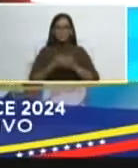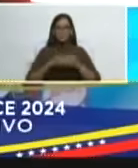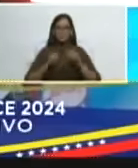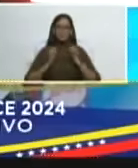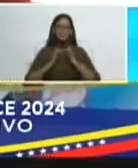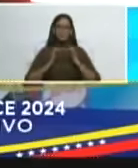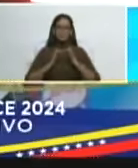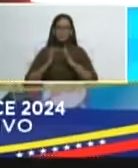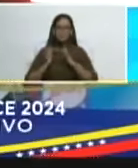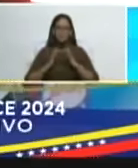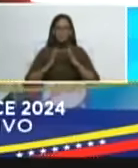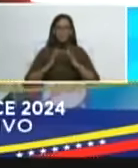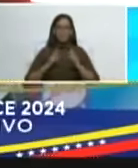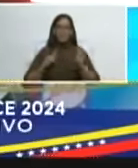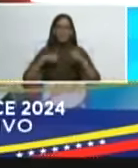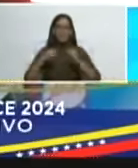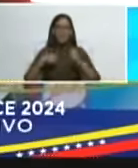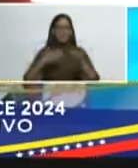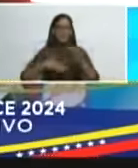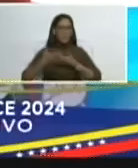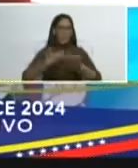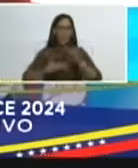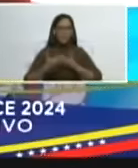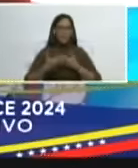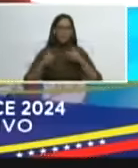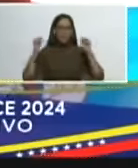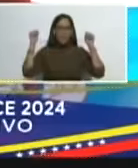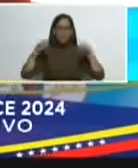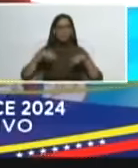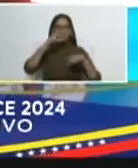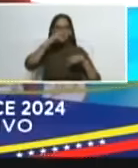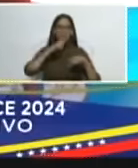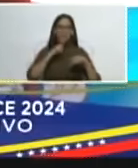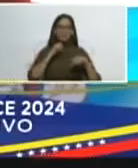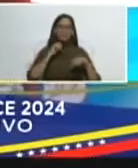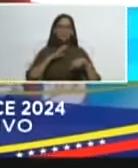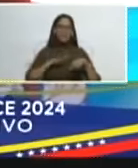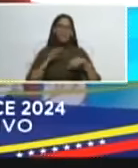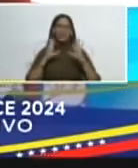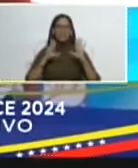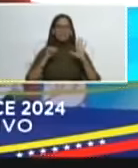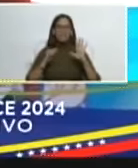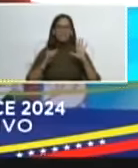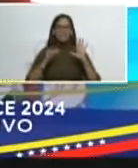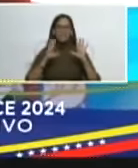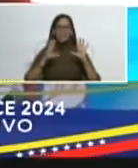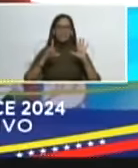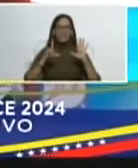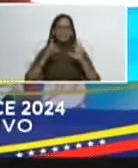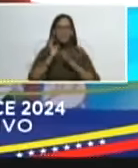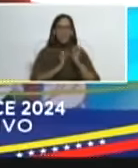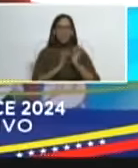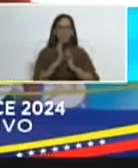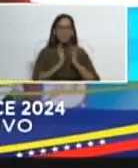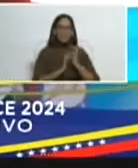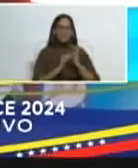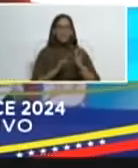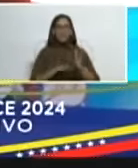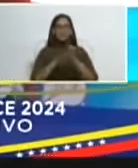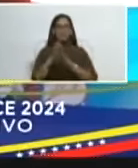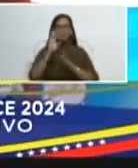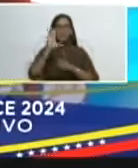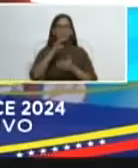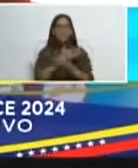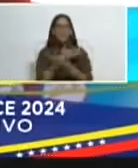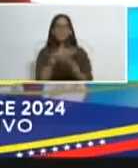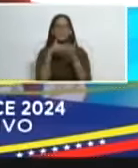interactuando en el mercado cambiario. Pero en lo que va de este año, estamos a 16, 17 de abril, ya hemos superado los 5.000